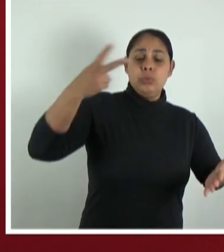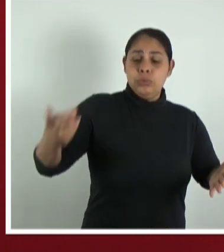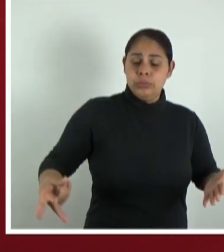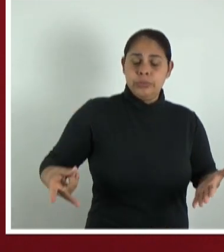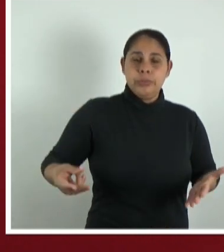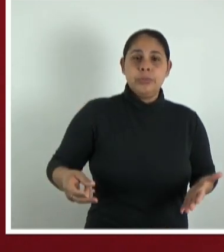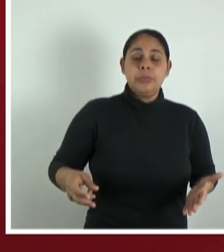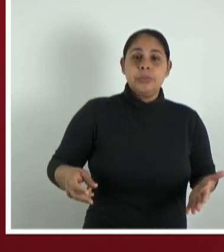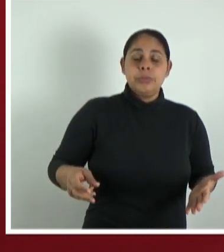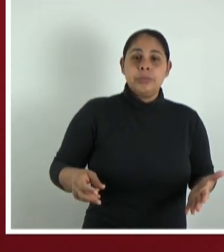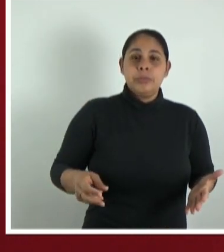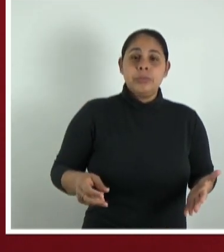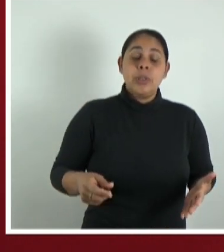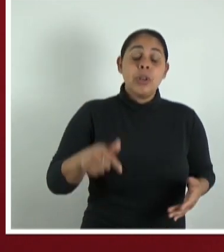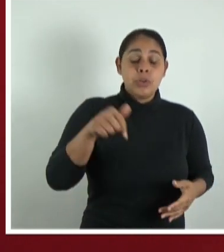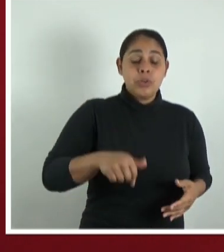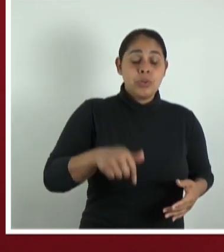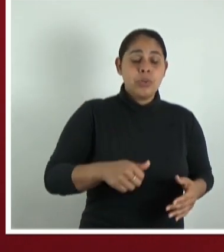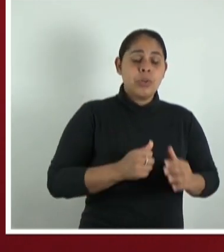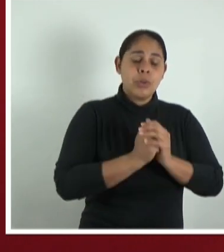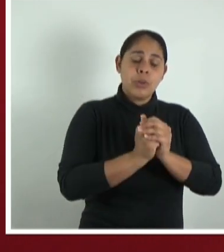ahora en este momento quiero hacer una oración